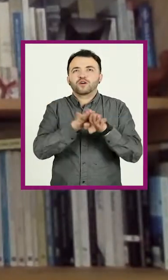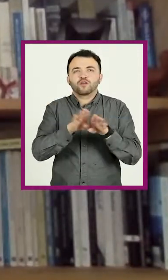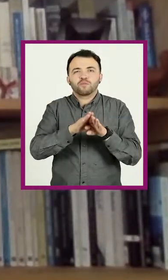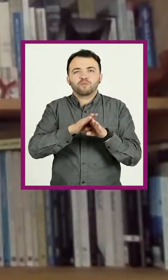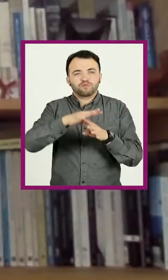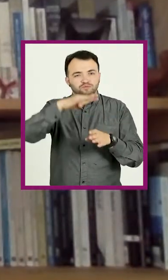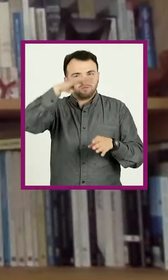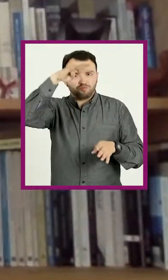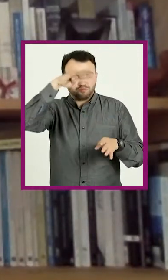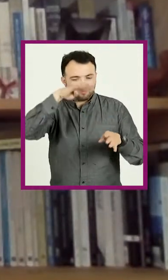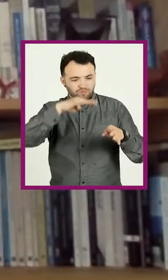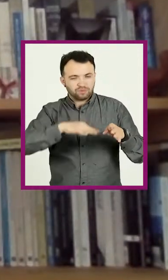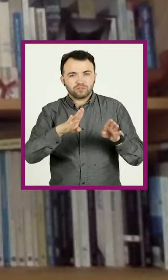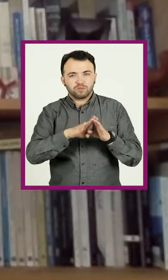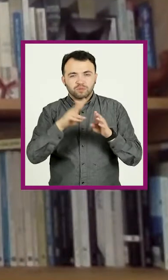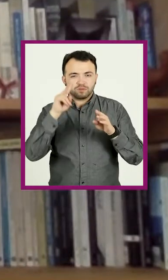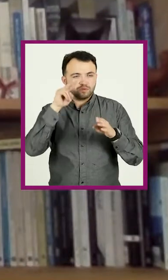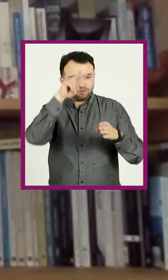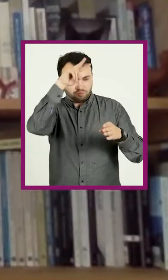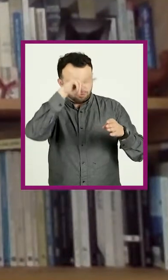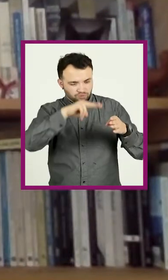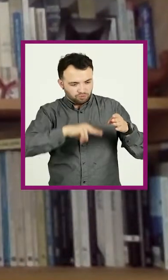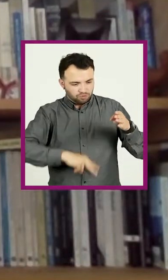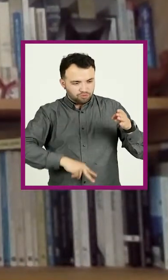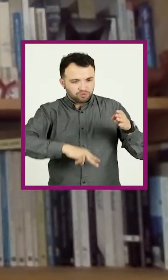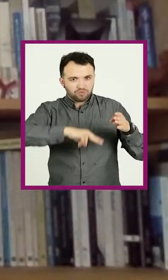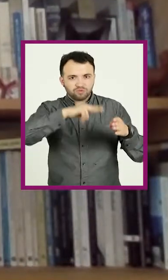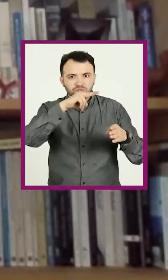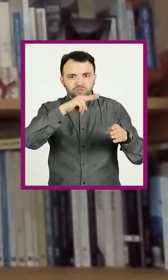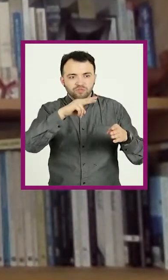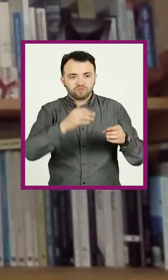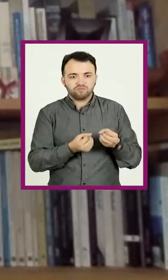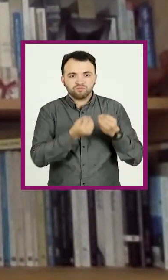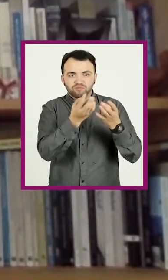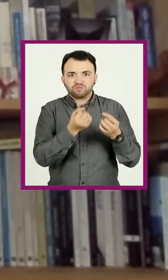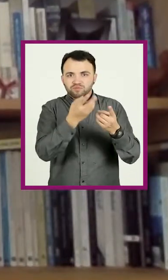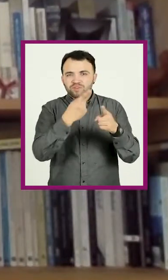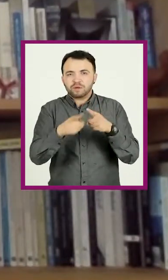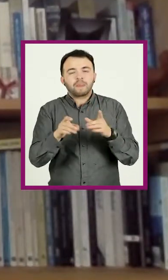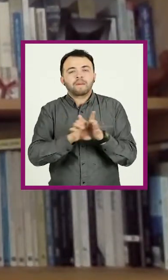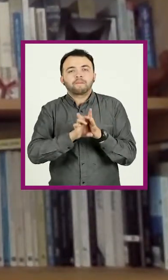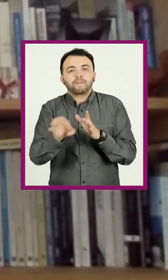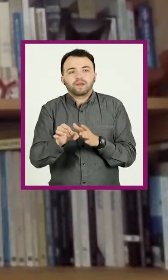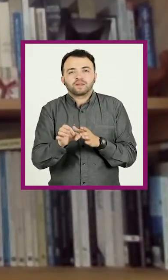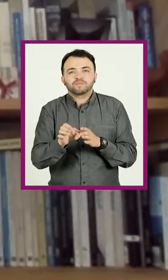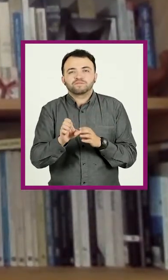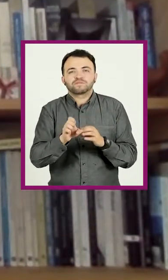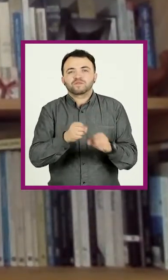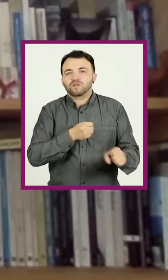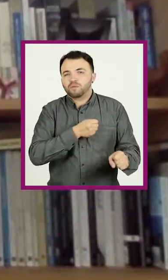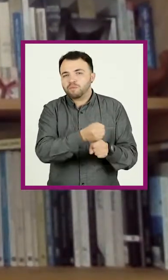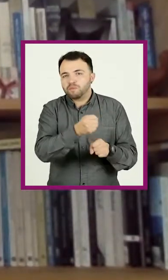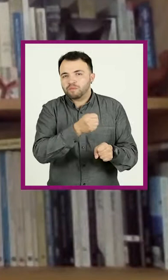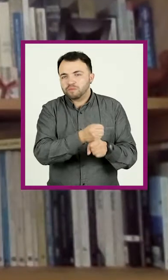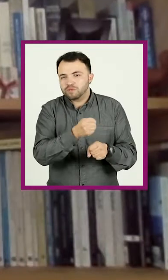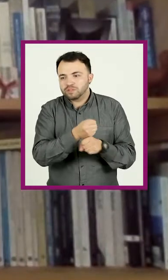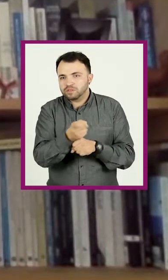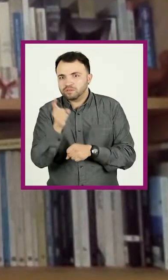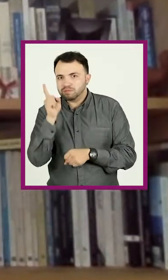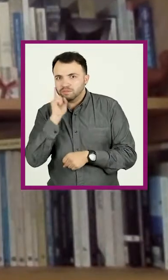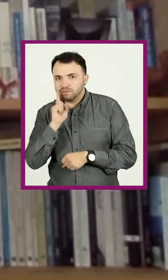el sistema capitalista que habitamos. Una de ellas es la violencia contra las mujeres, muchas de las cuales hoy en día